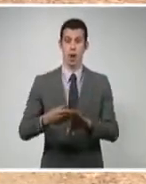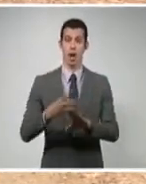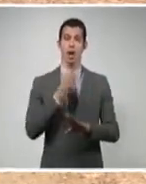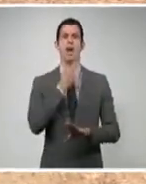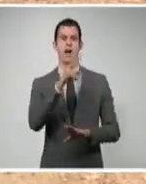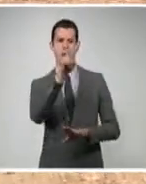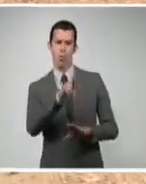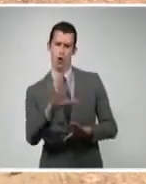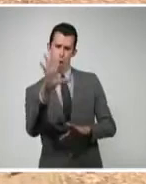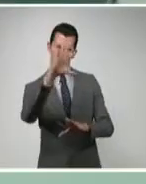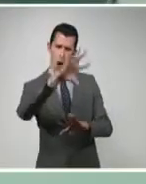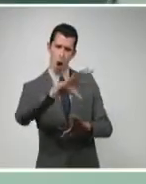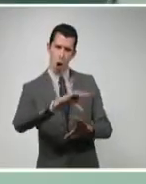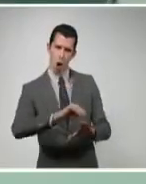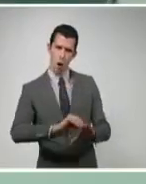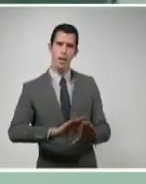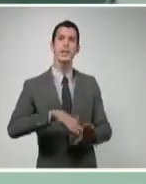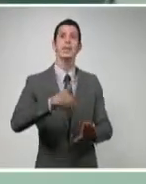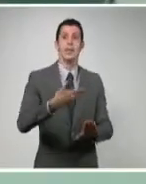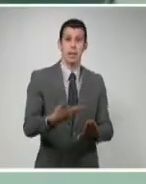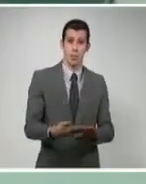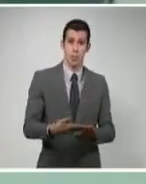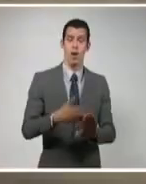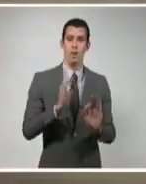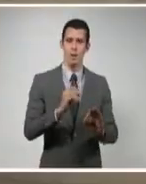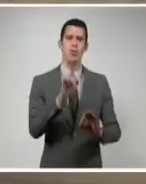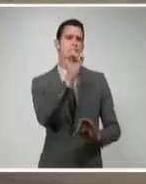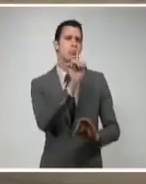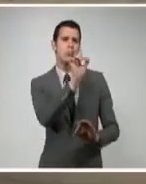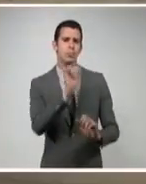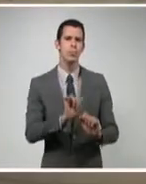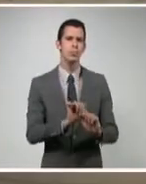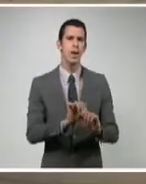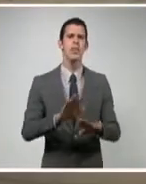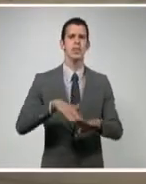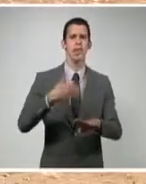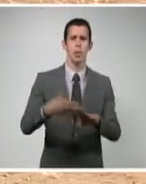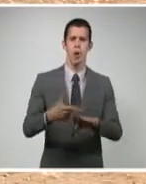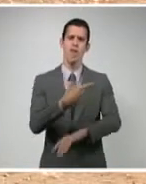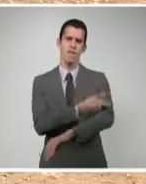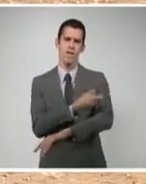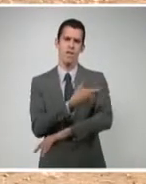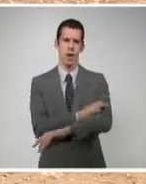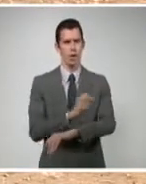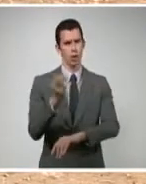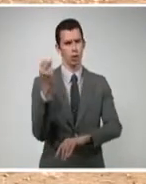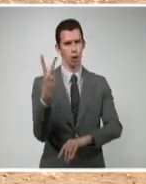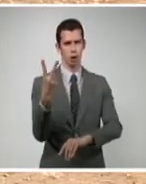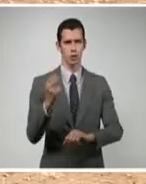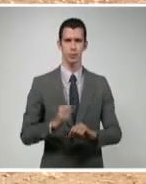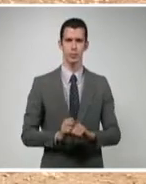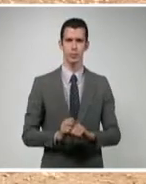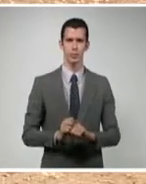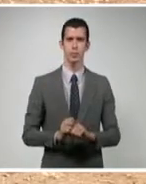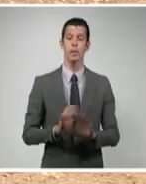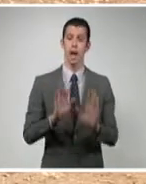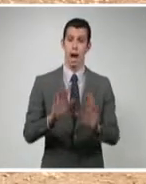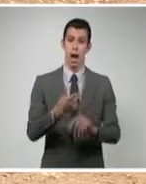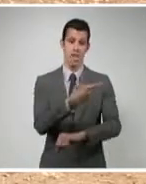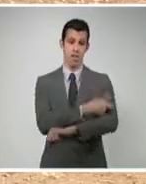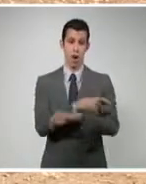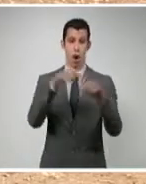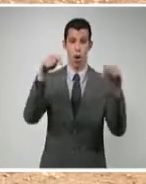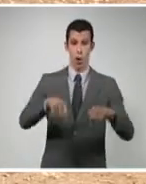para recibir la primera dosis del candidato vamos los sujetos van a recibir dos dosis de la vacuna con una diferencia de 28 días entre una